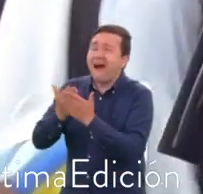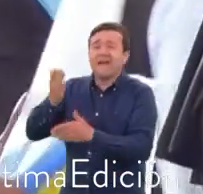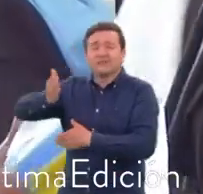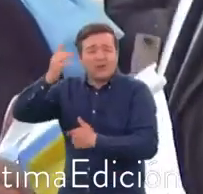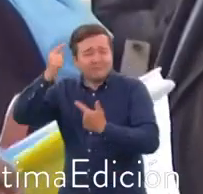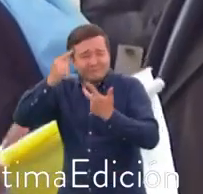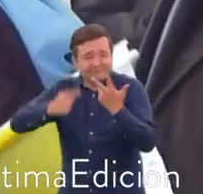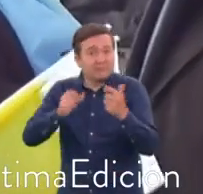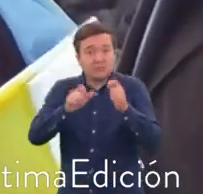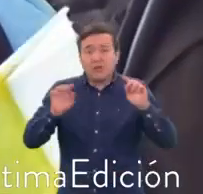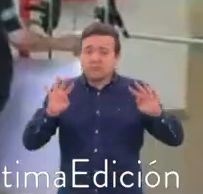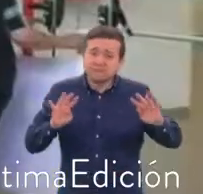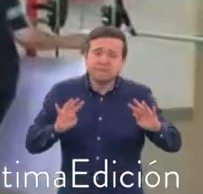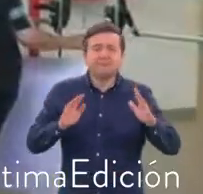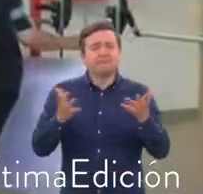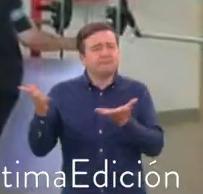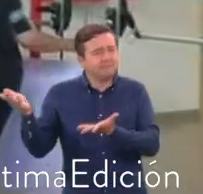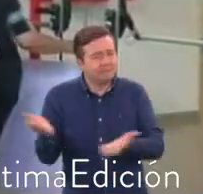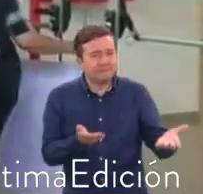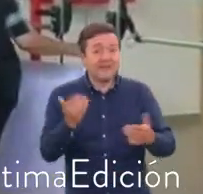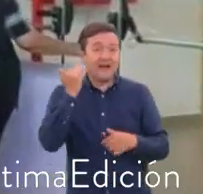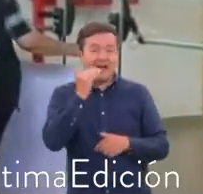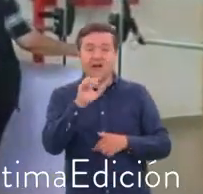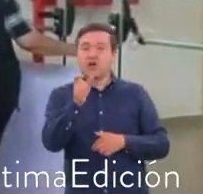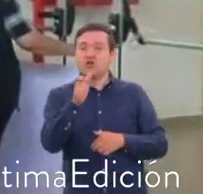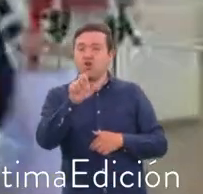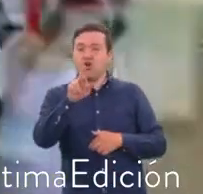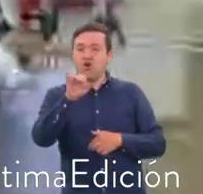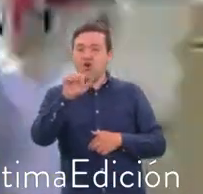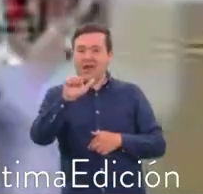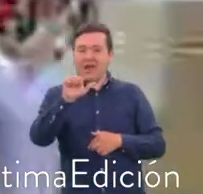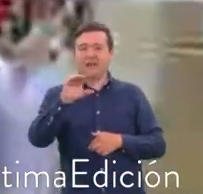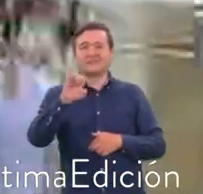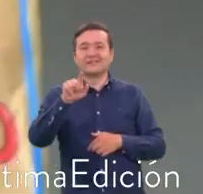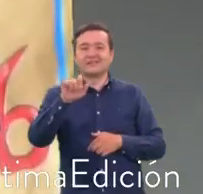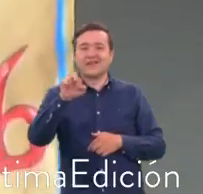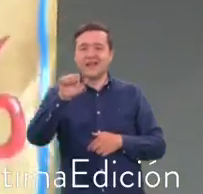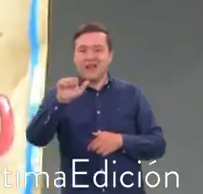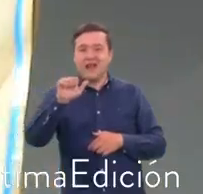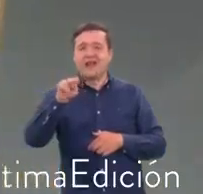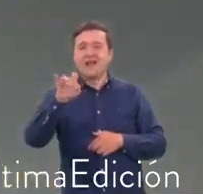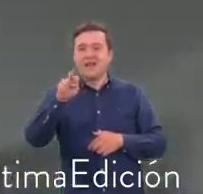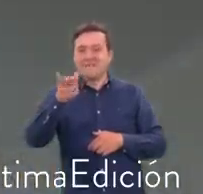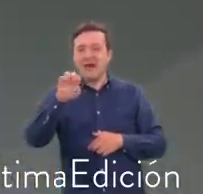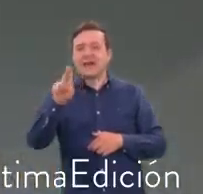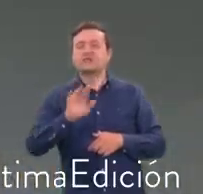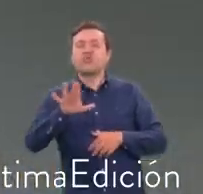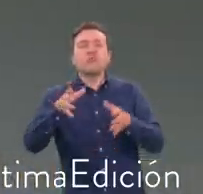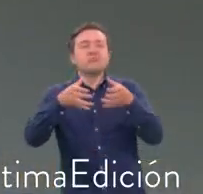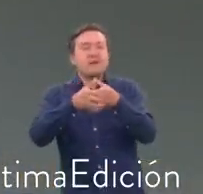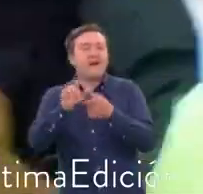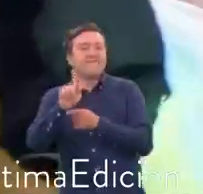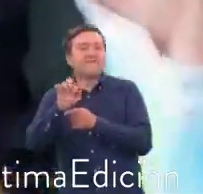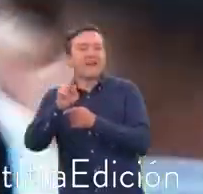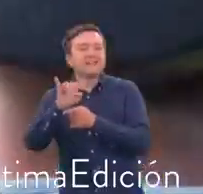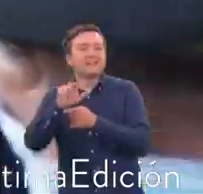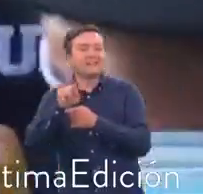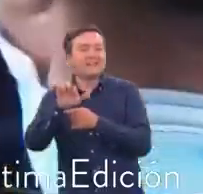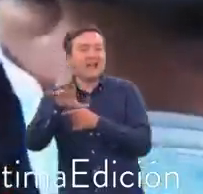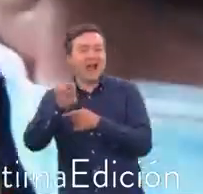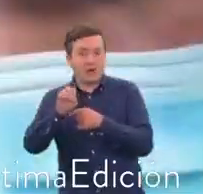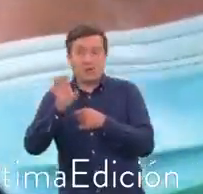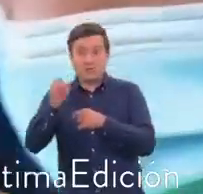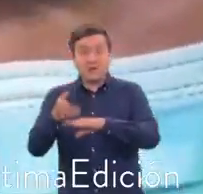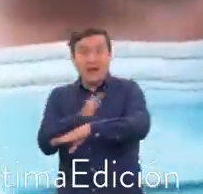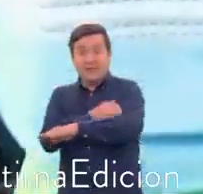por sus coterráneos la hermana franciscana Gloria Cecilia Narváez, quien estuvo secuestrada por más de 4 años en Malí, África.